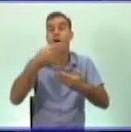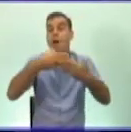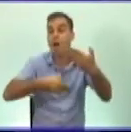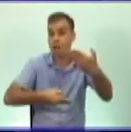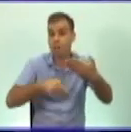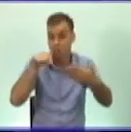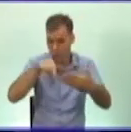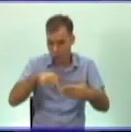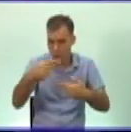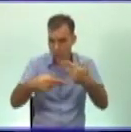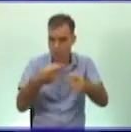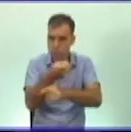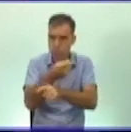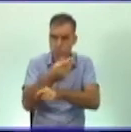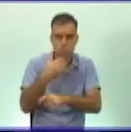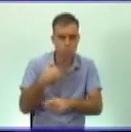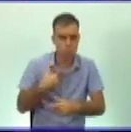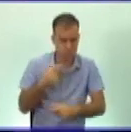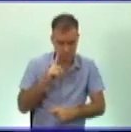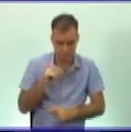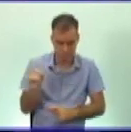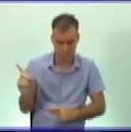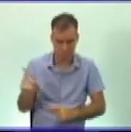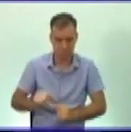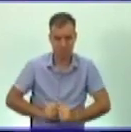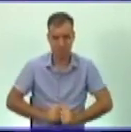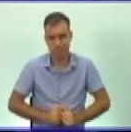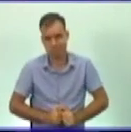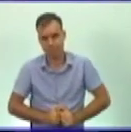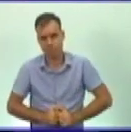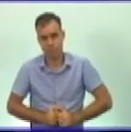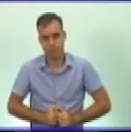ahora posteriormente. Veamos.